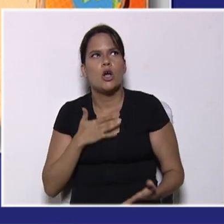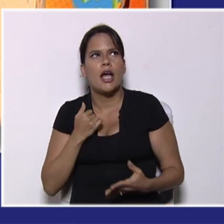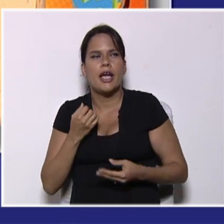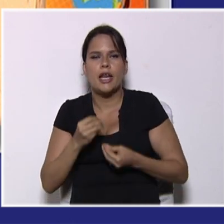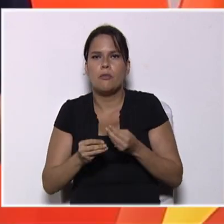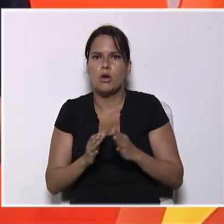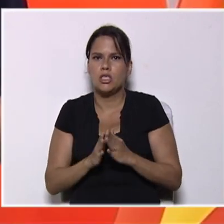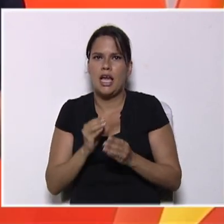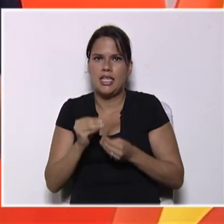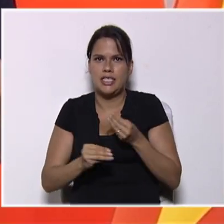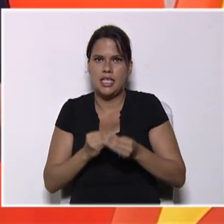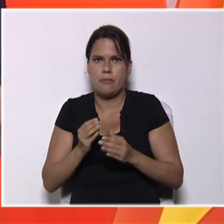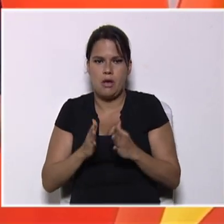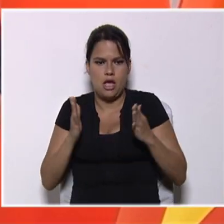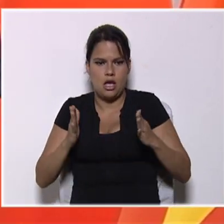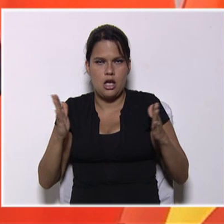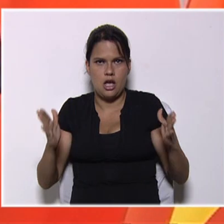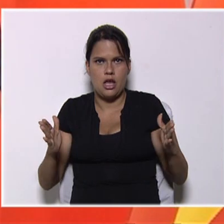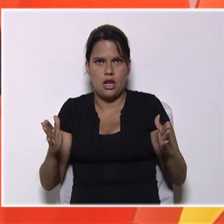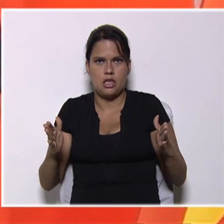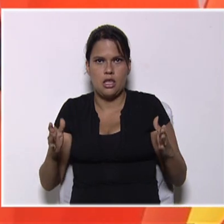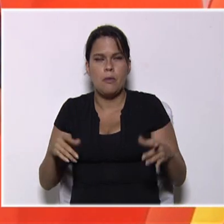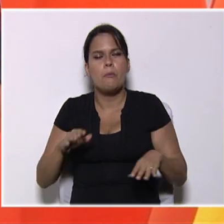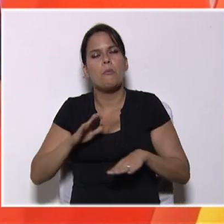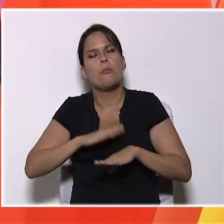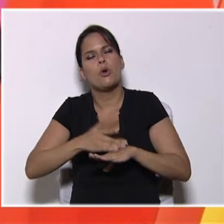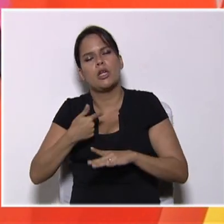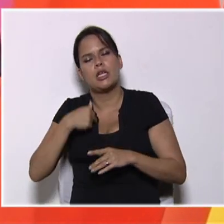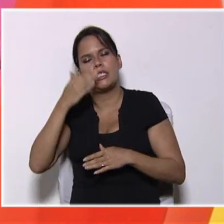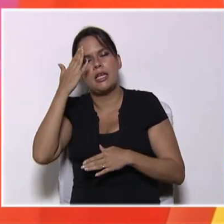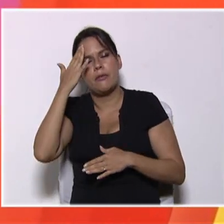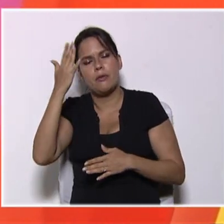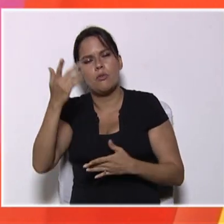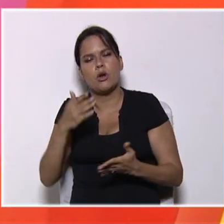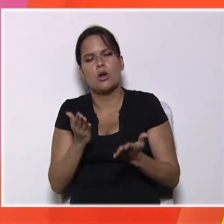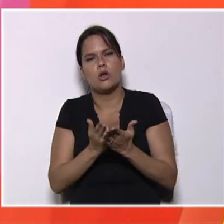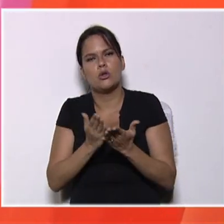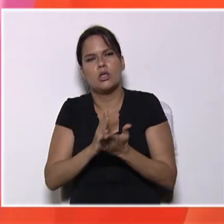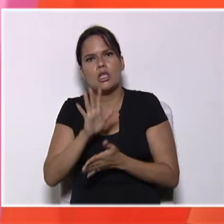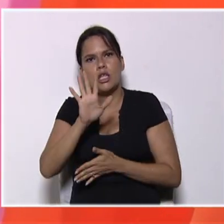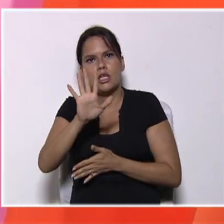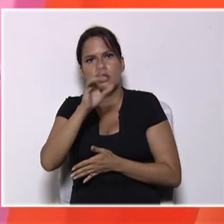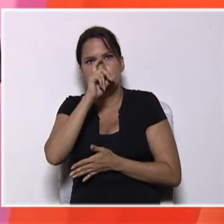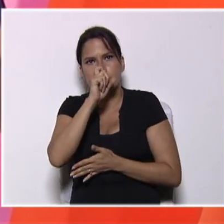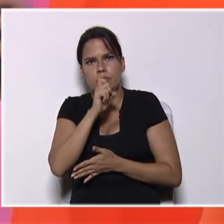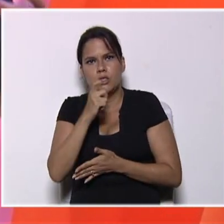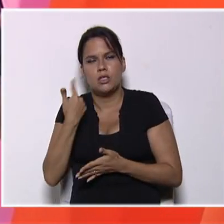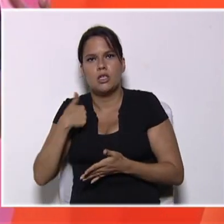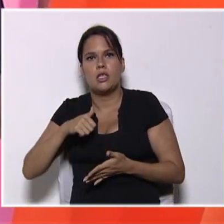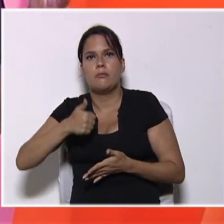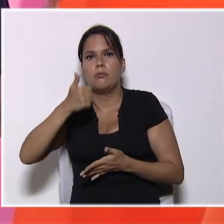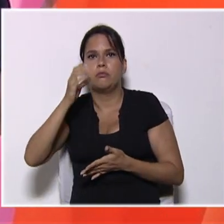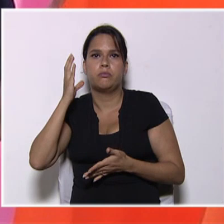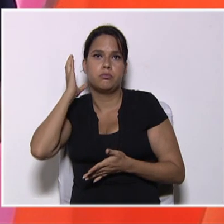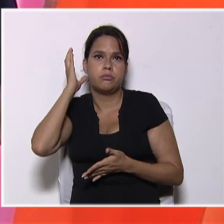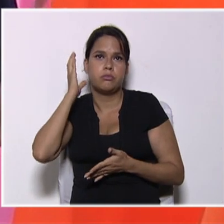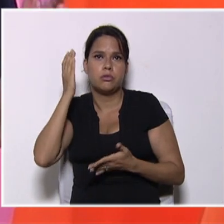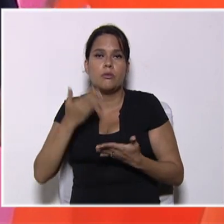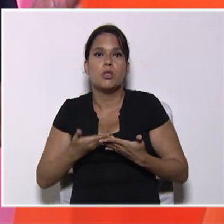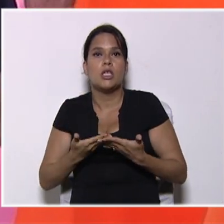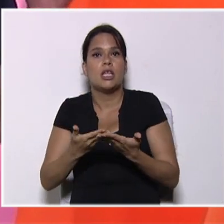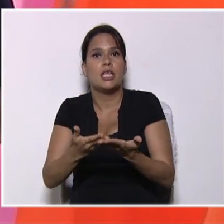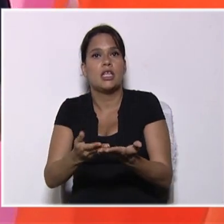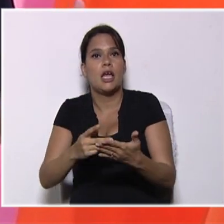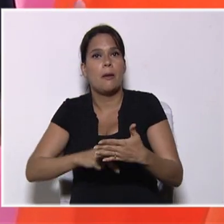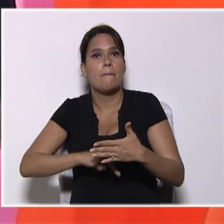las cantidades porque sabemos que nuestros estudiantes de quinto año tienen mayor conciencia, pero también tienen que entregar unos proyectos, ¿verdad que sí?